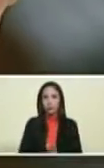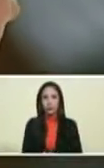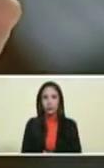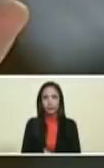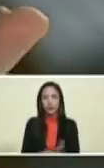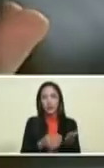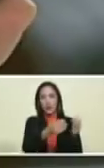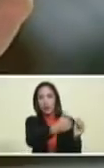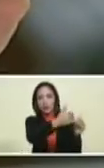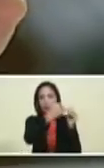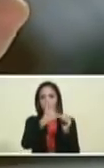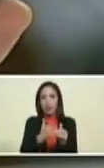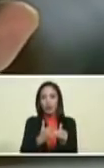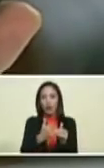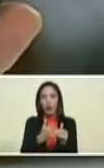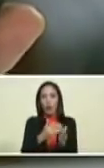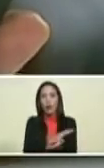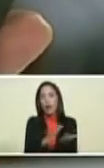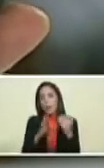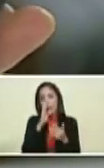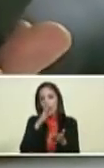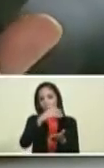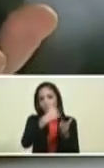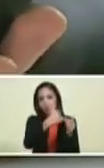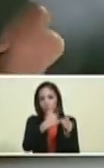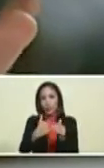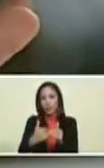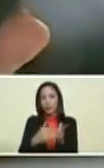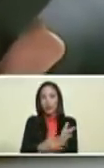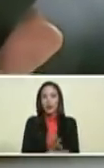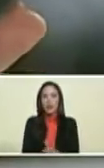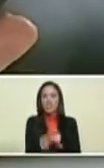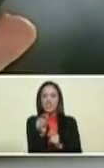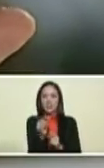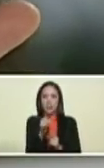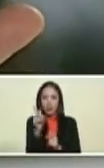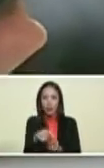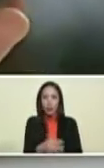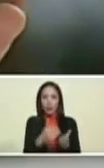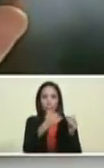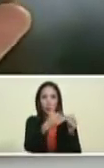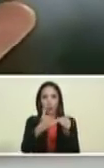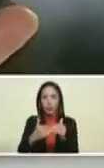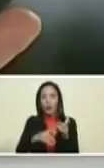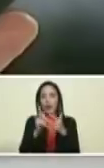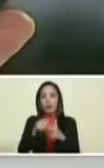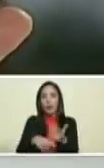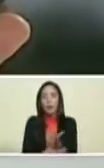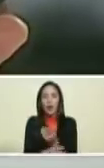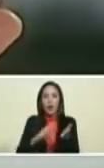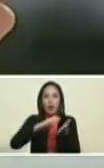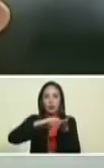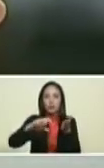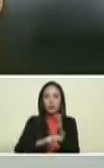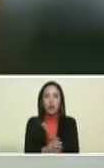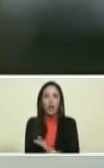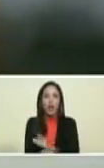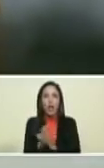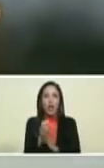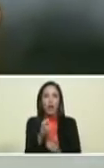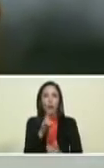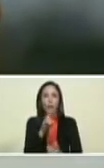el chip que es utilizado en la banca y lo más importante, tiene el lector del código QR, que es el